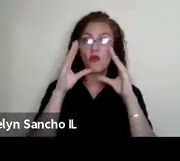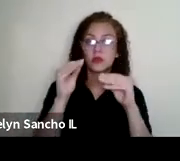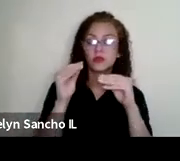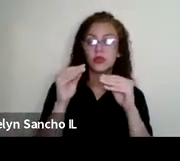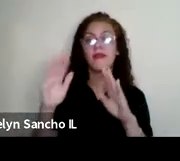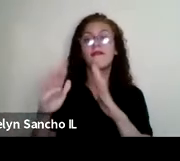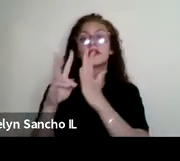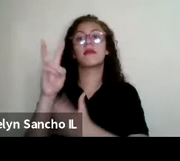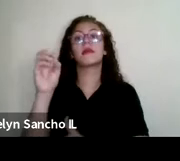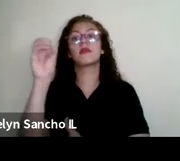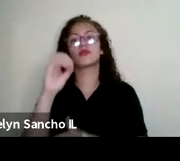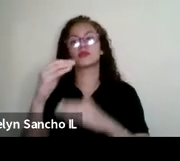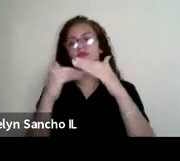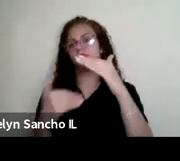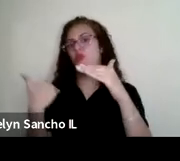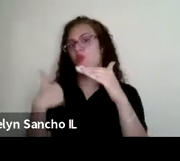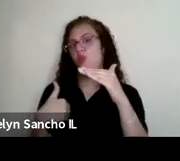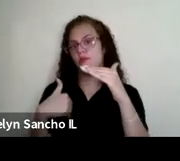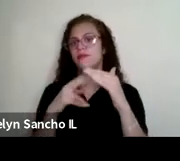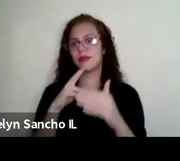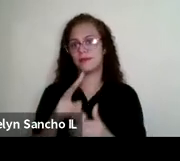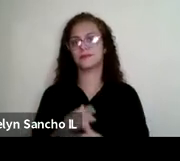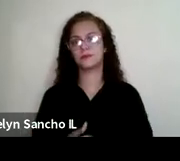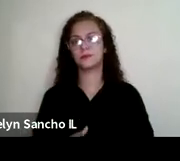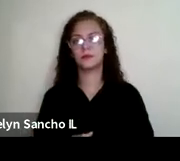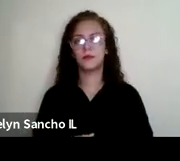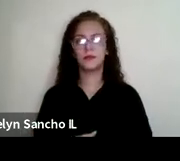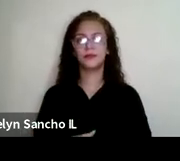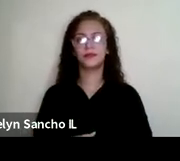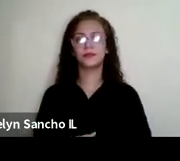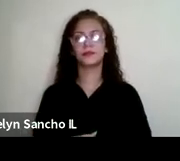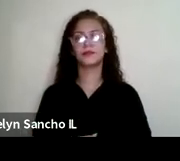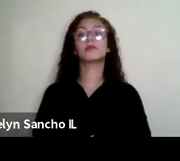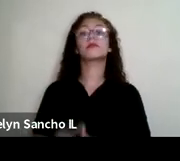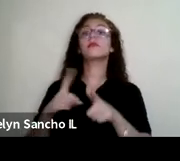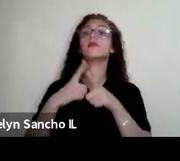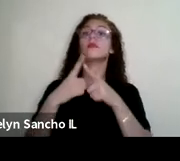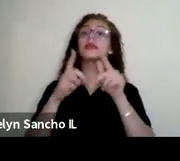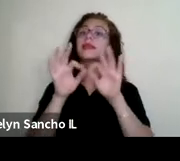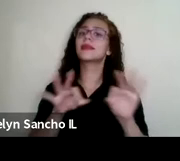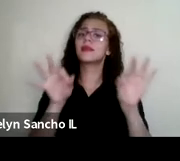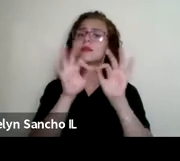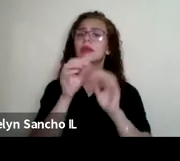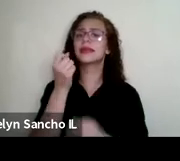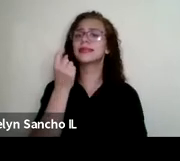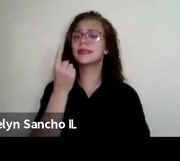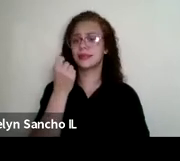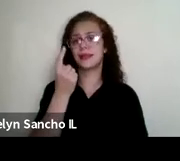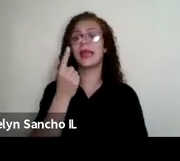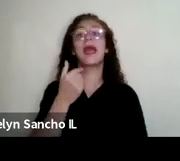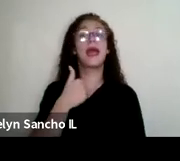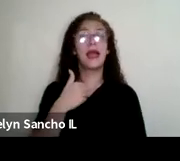frente a un 20% de los varones, ¿verdad? Entonces, es importante comprender que hay